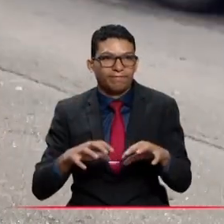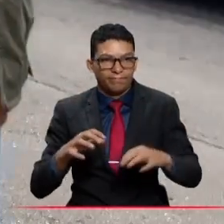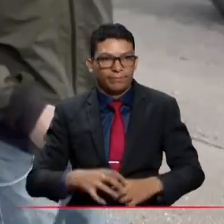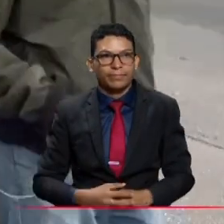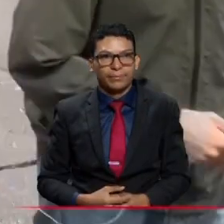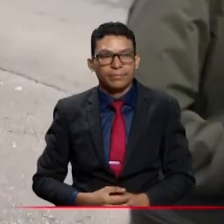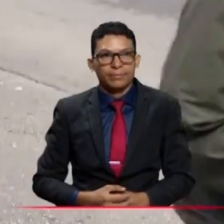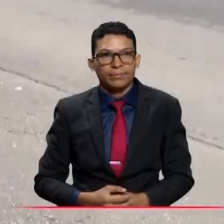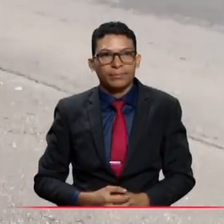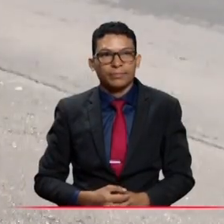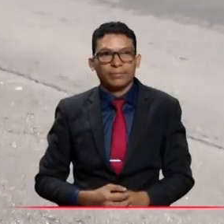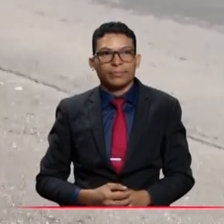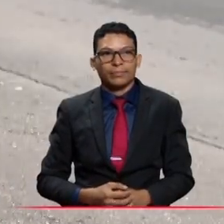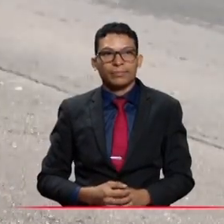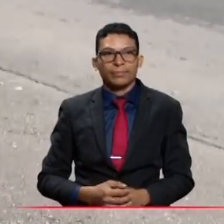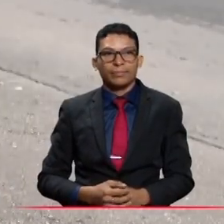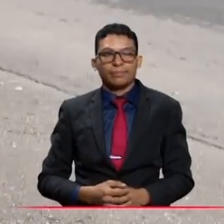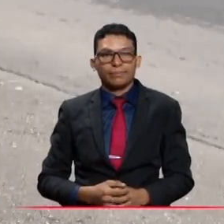lluvias.